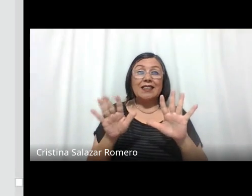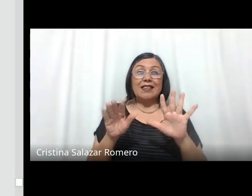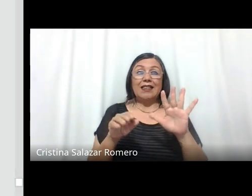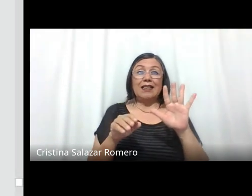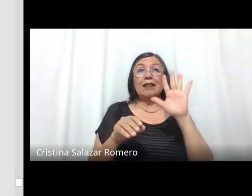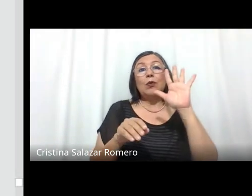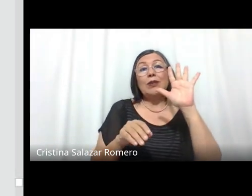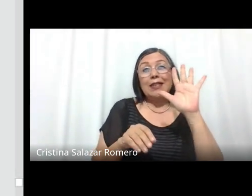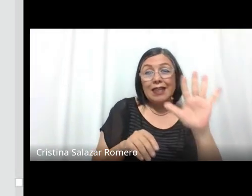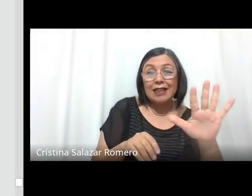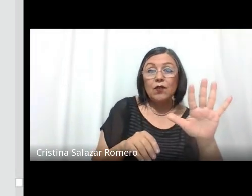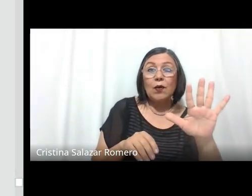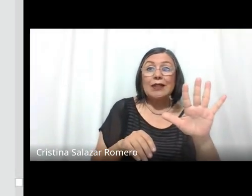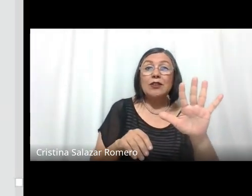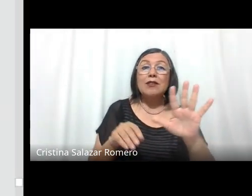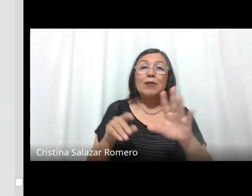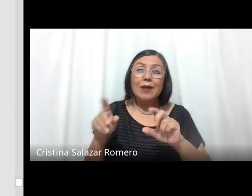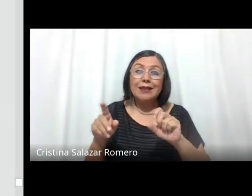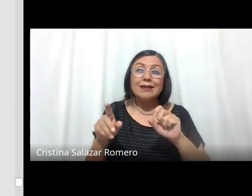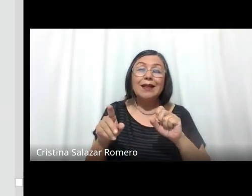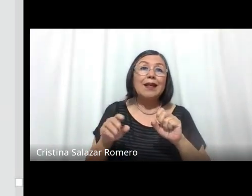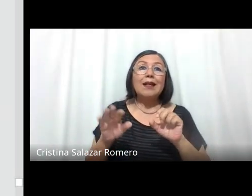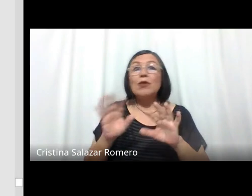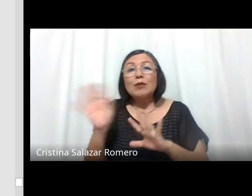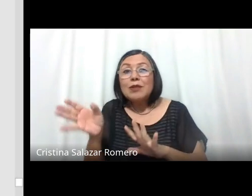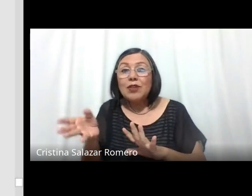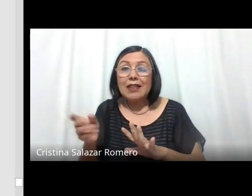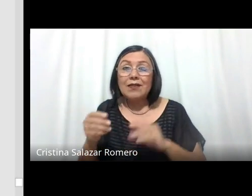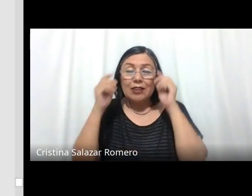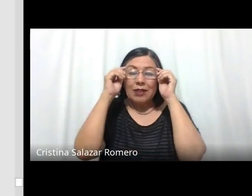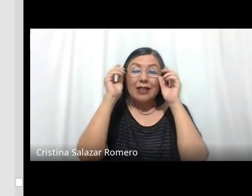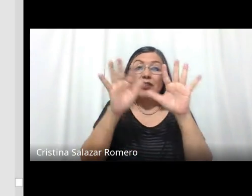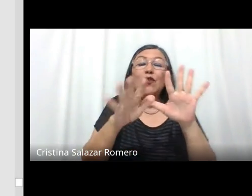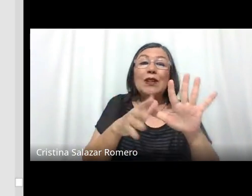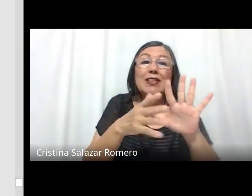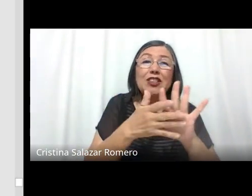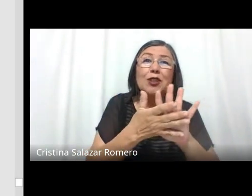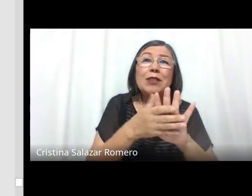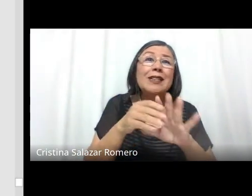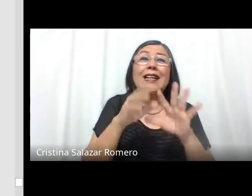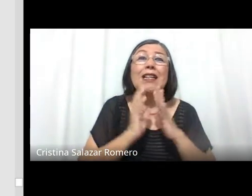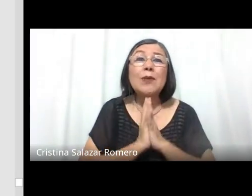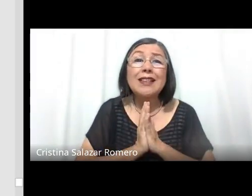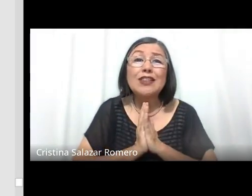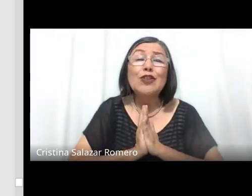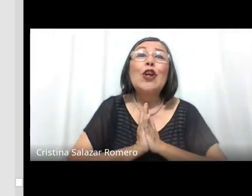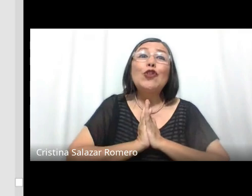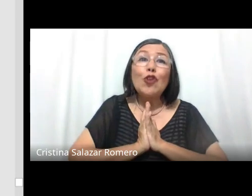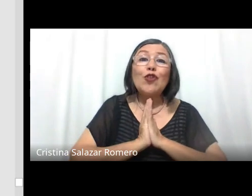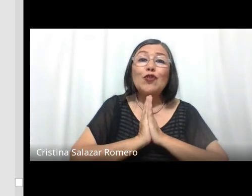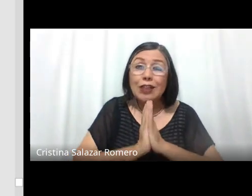identificar que utilizar las configuraciones no manuales no es lo mismo que el alfabeto manual. Las configuraciones no manuales, hagan en cuenta que